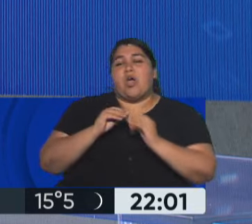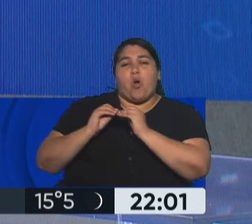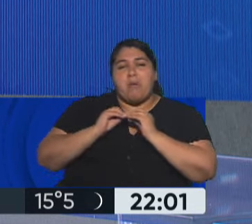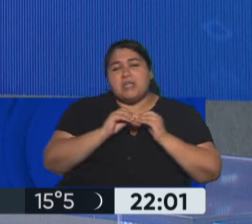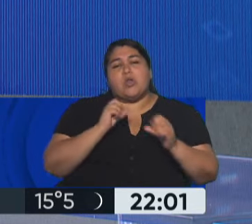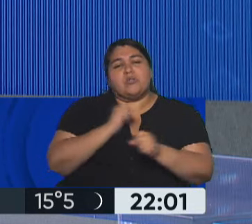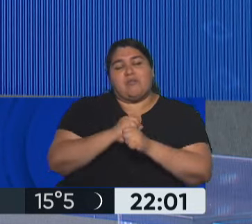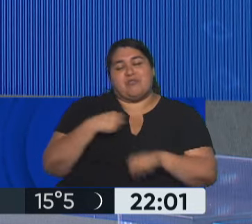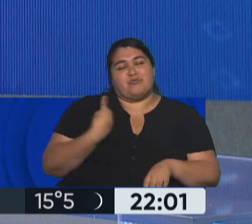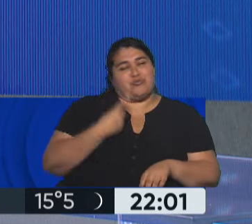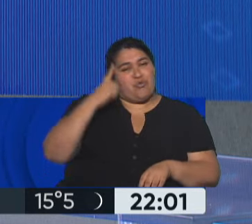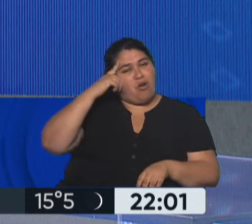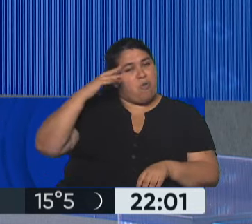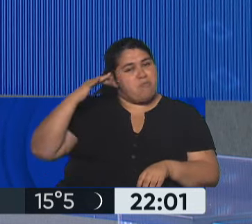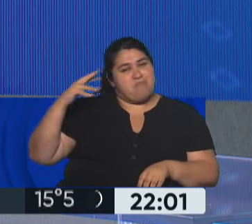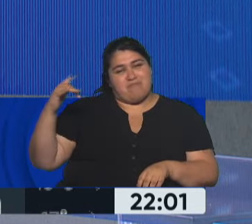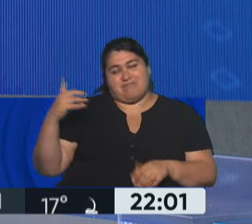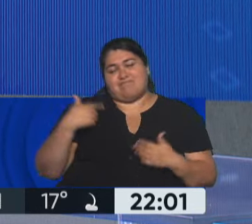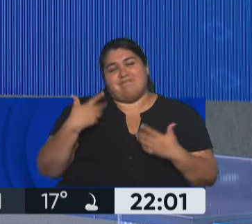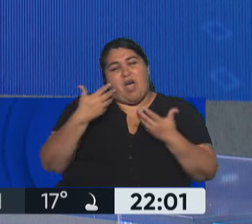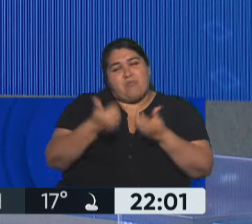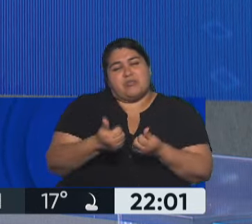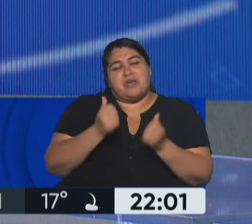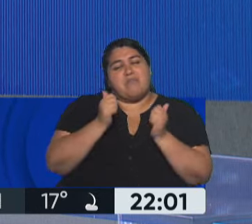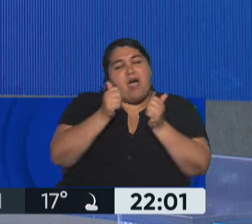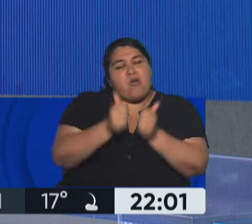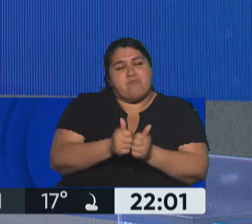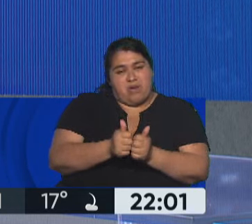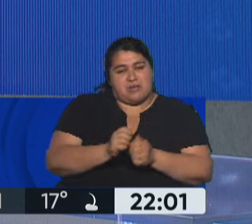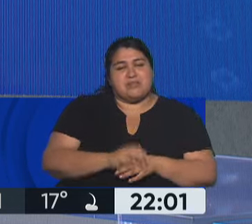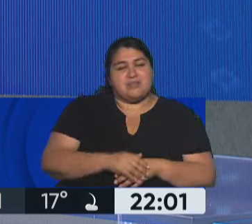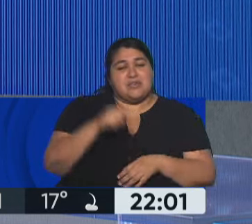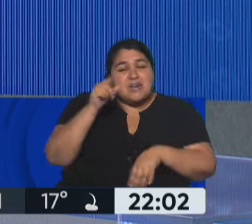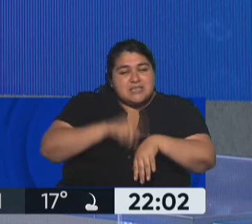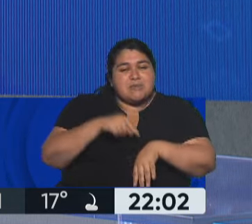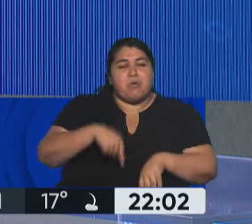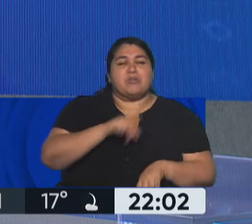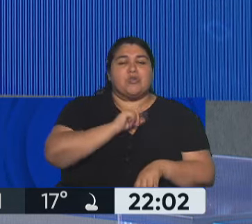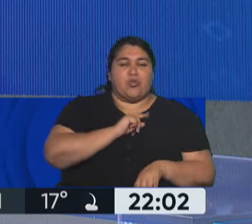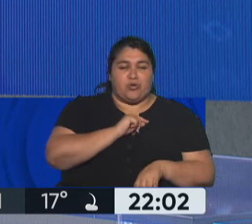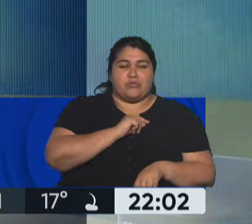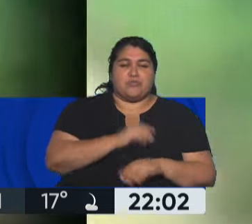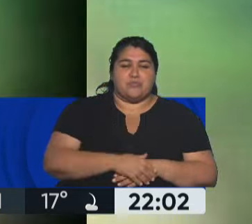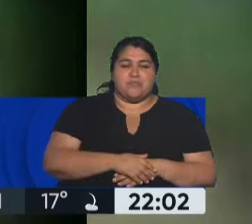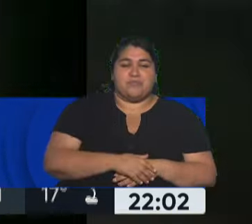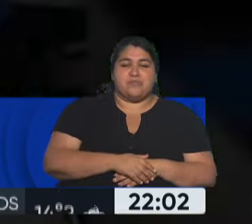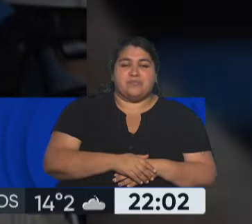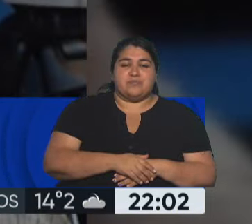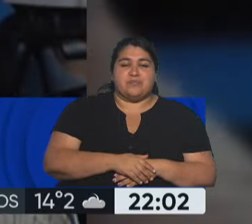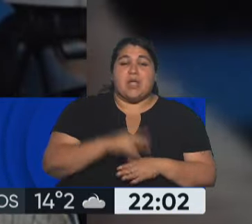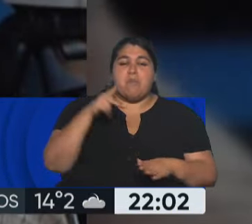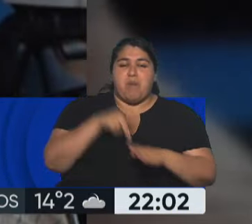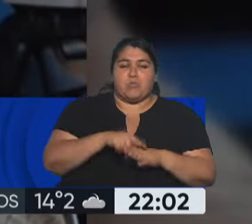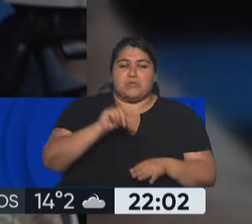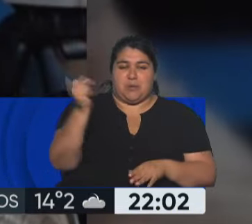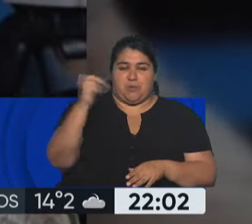que lo vamos a extrañar mucho. Los acompañamos en este momento tan doloroso, tan difícil. Hacemos una nueva pausa,